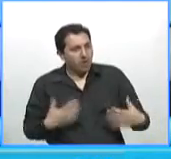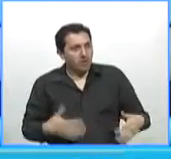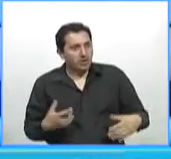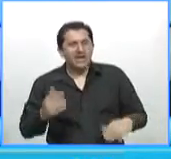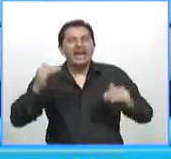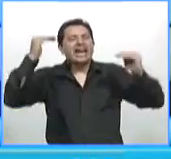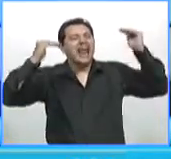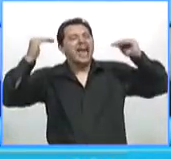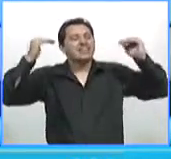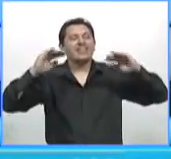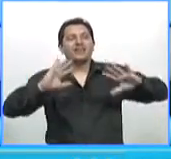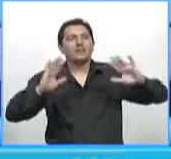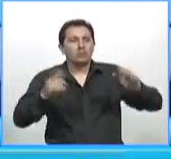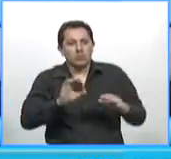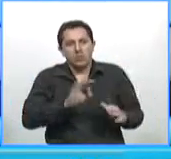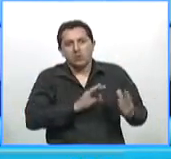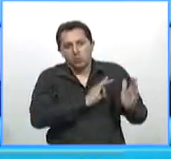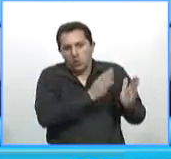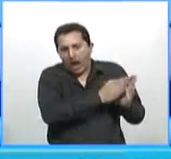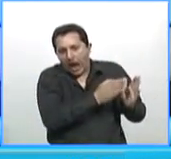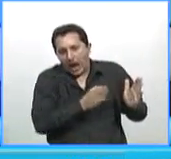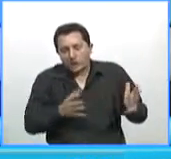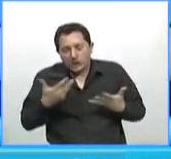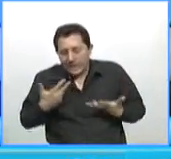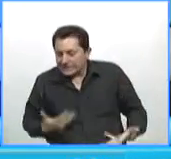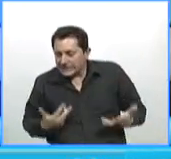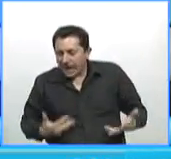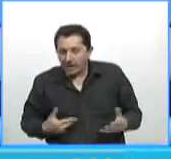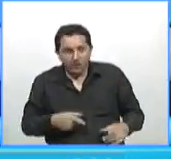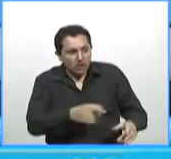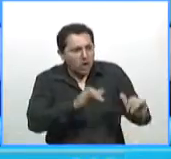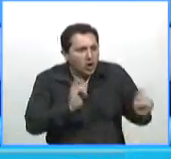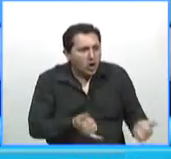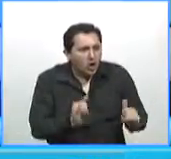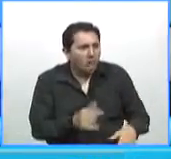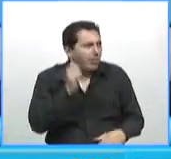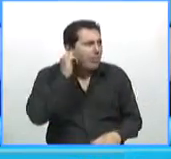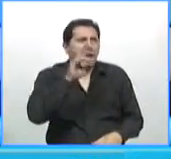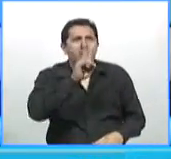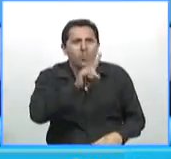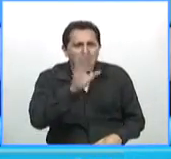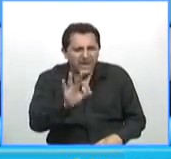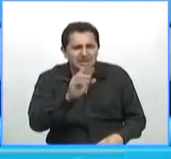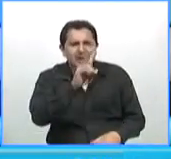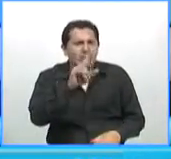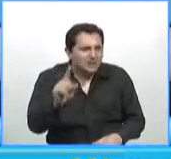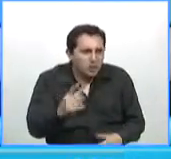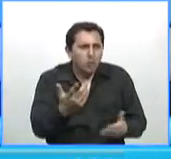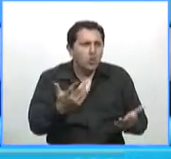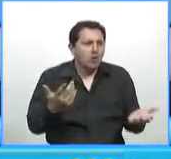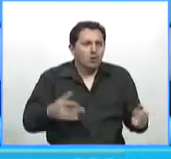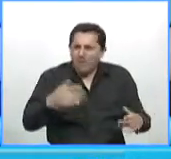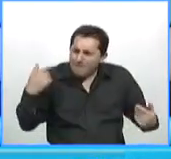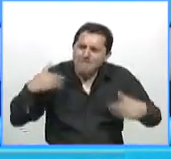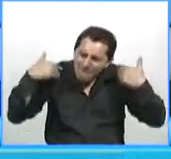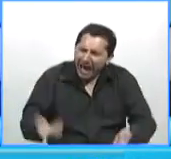más grandes ya después de todo el año veníamos un poco más cansadas... Tener a las más chicas de 20, 21, 22 que te dicen, dale, vamos que